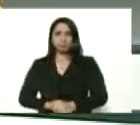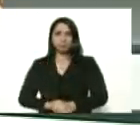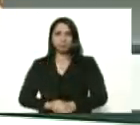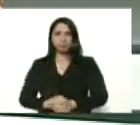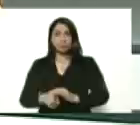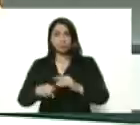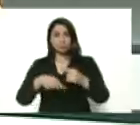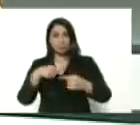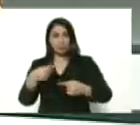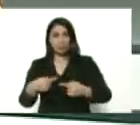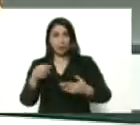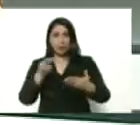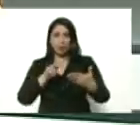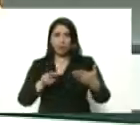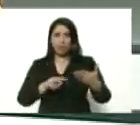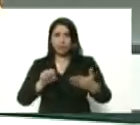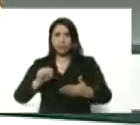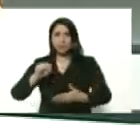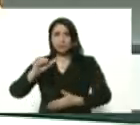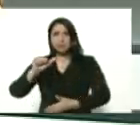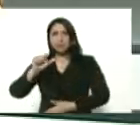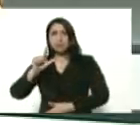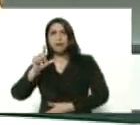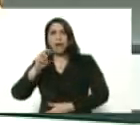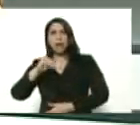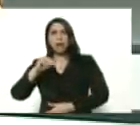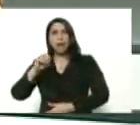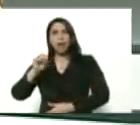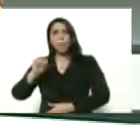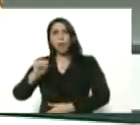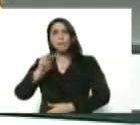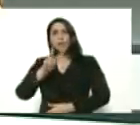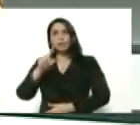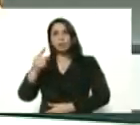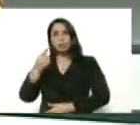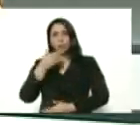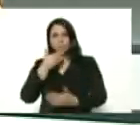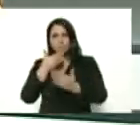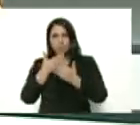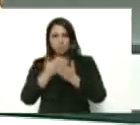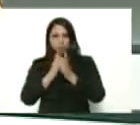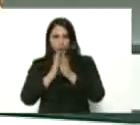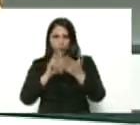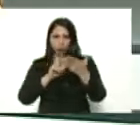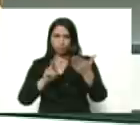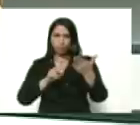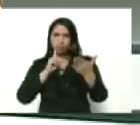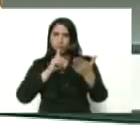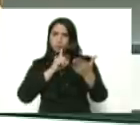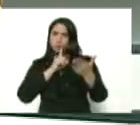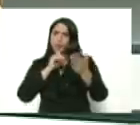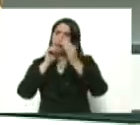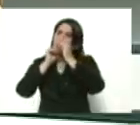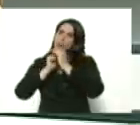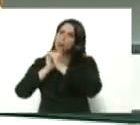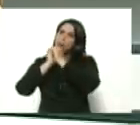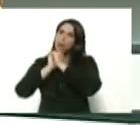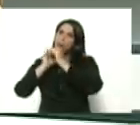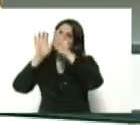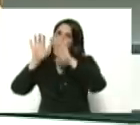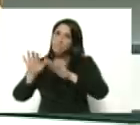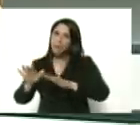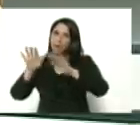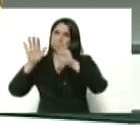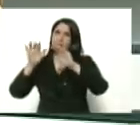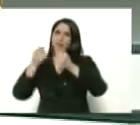Después leí el Salmo 21, con su permiso. Se llama Alabanza por haber